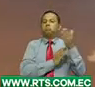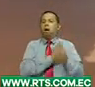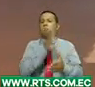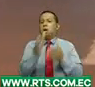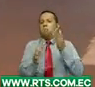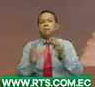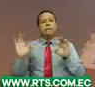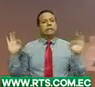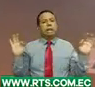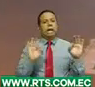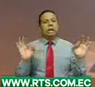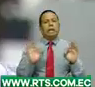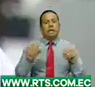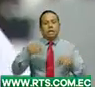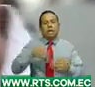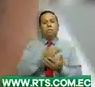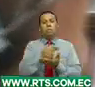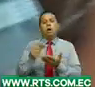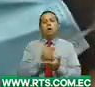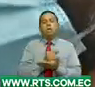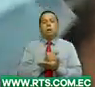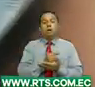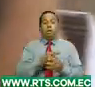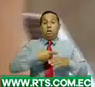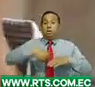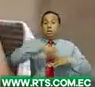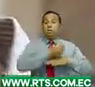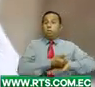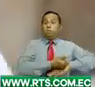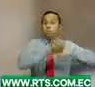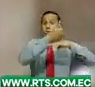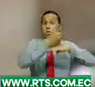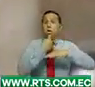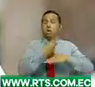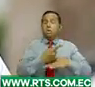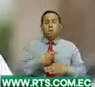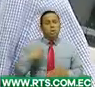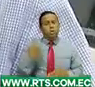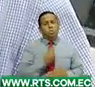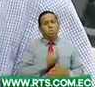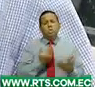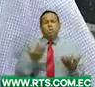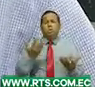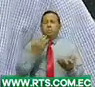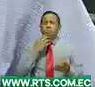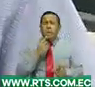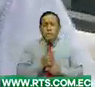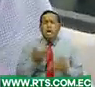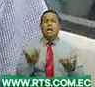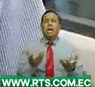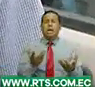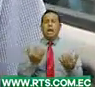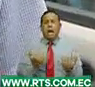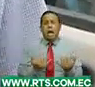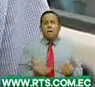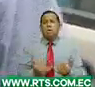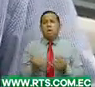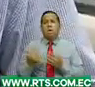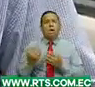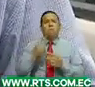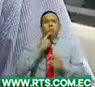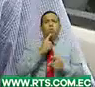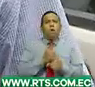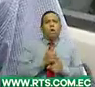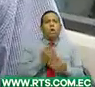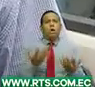Urbanos del Guayas, aunque su dirigencia aclara no quisieron perjudicar a nadie. De reducción de ingreso de pasajeros diarios por